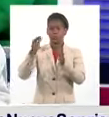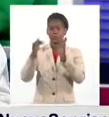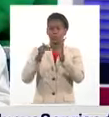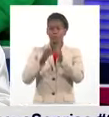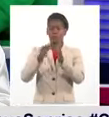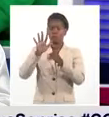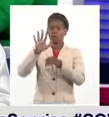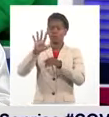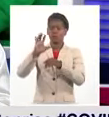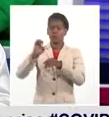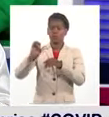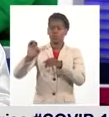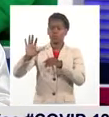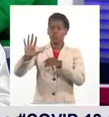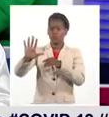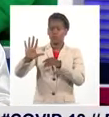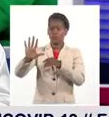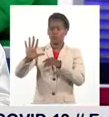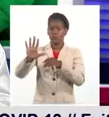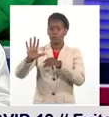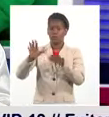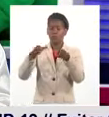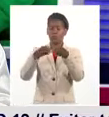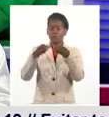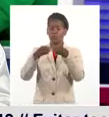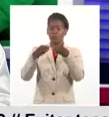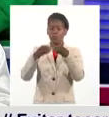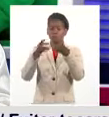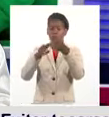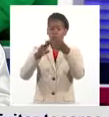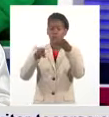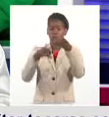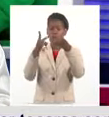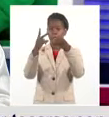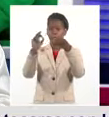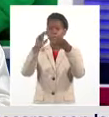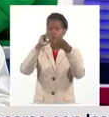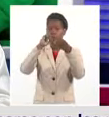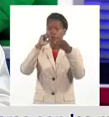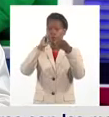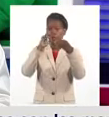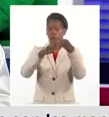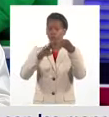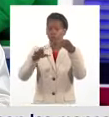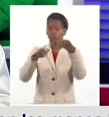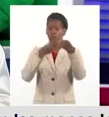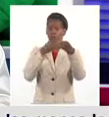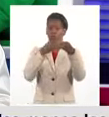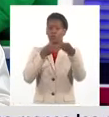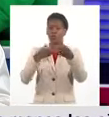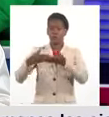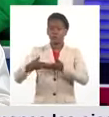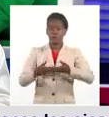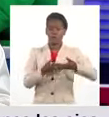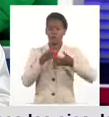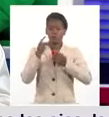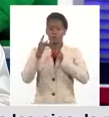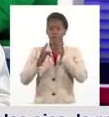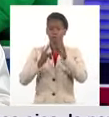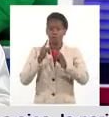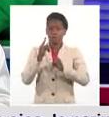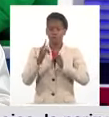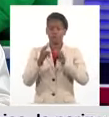34.505 pacientes en edades pediátricas diagnosticados en nuestro país. Estamos hablando